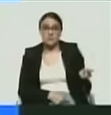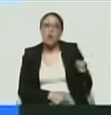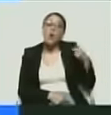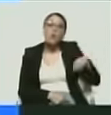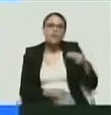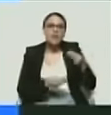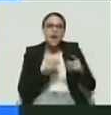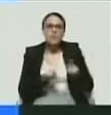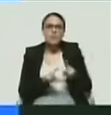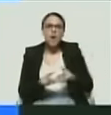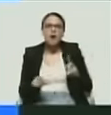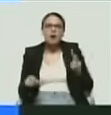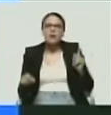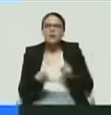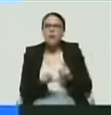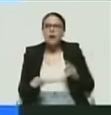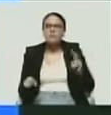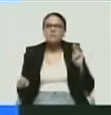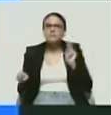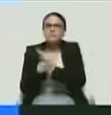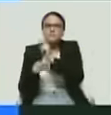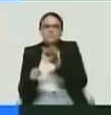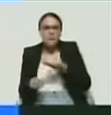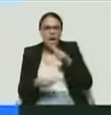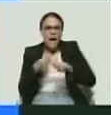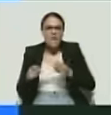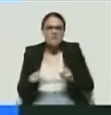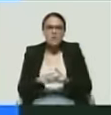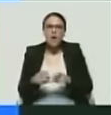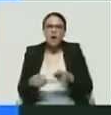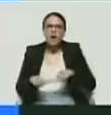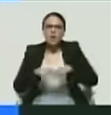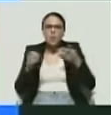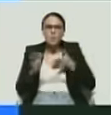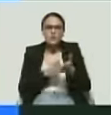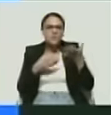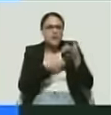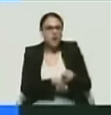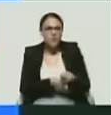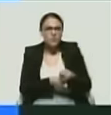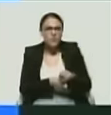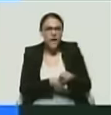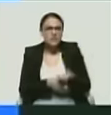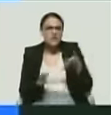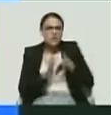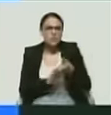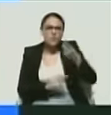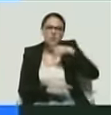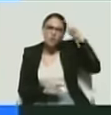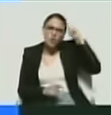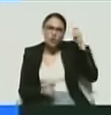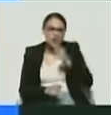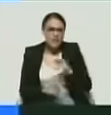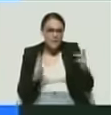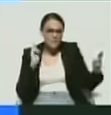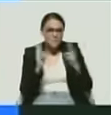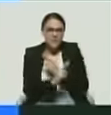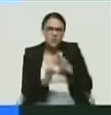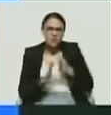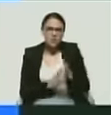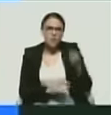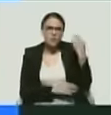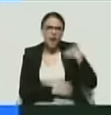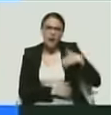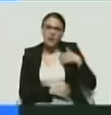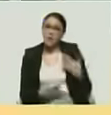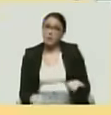que el Estado venezolano deposita en las sedes diplomáticas de otros países. Por el tiempo de Colombia, Ana